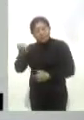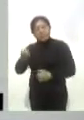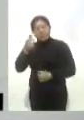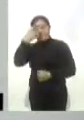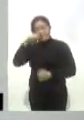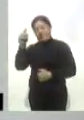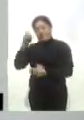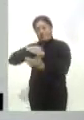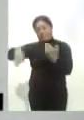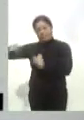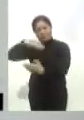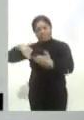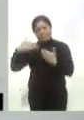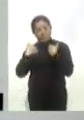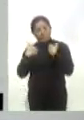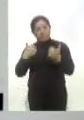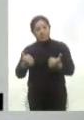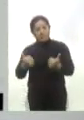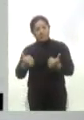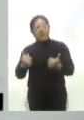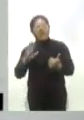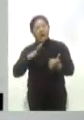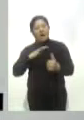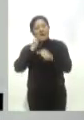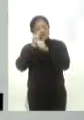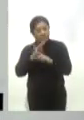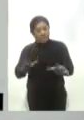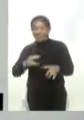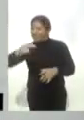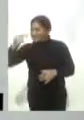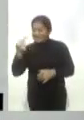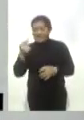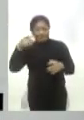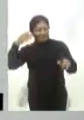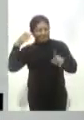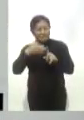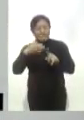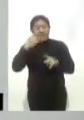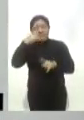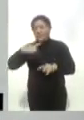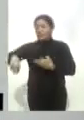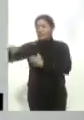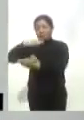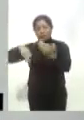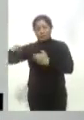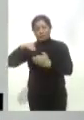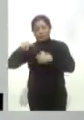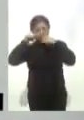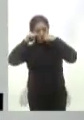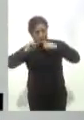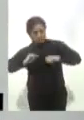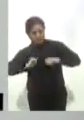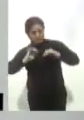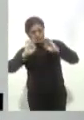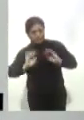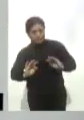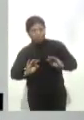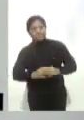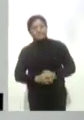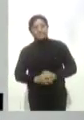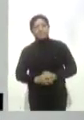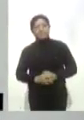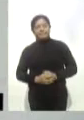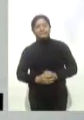recorrer y a dar la información necesaria para que la gente se atienda a tiempo, para que la gente